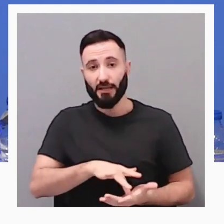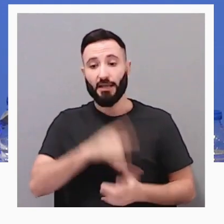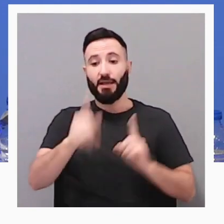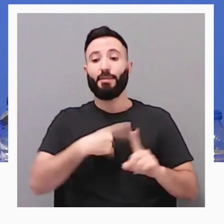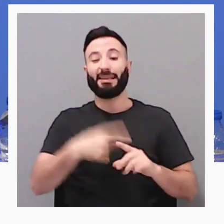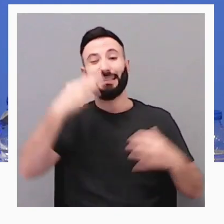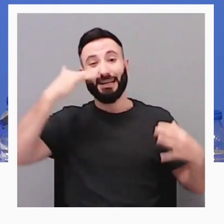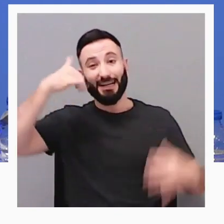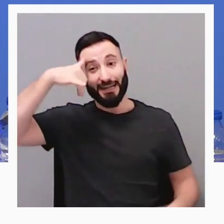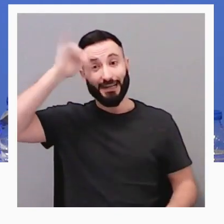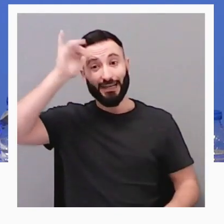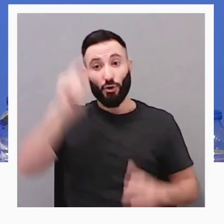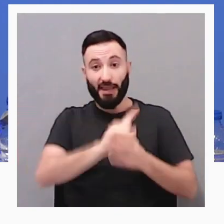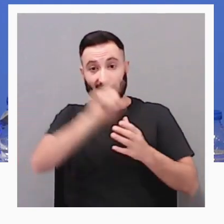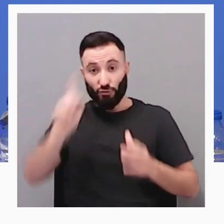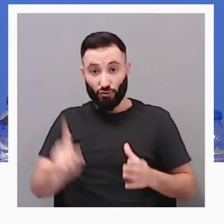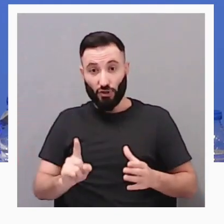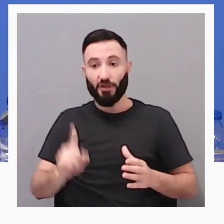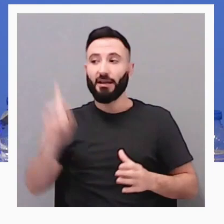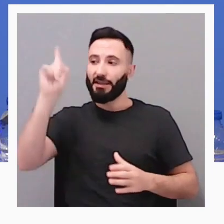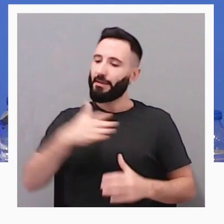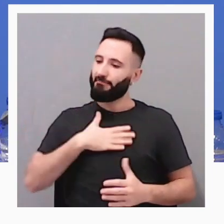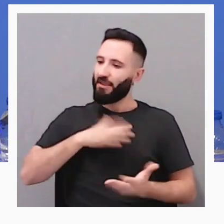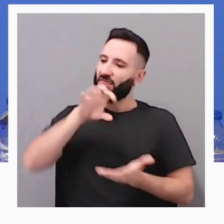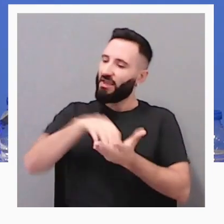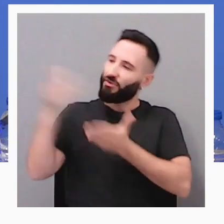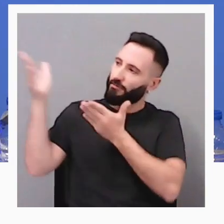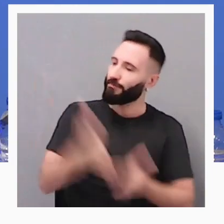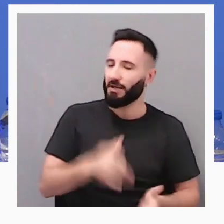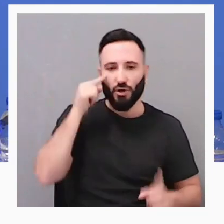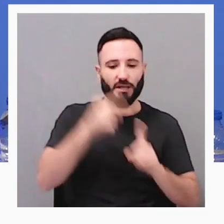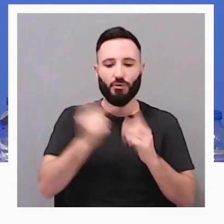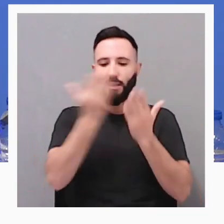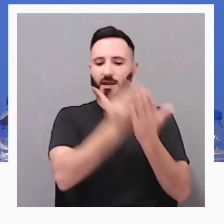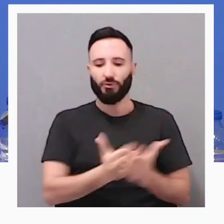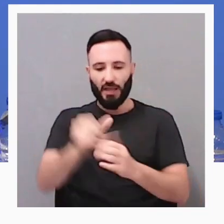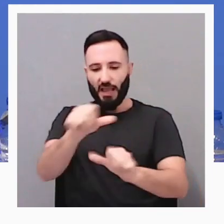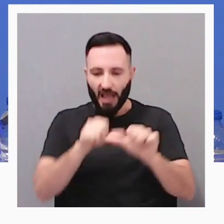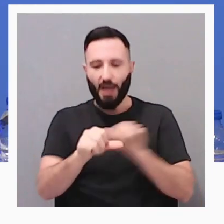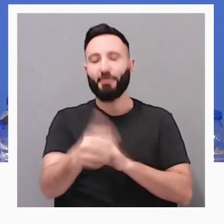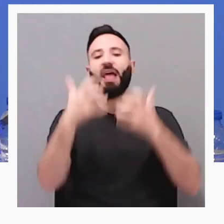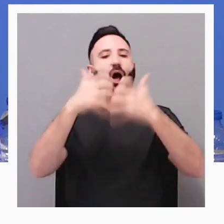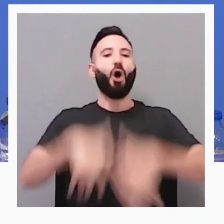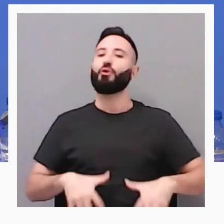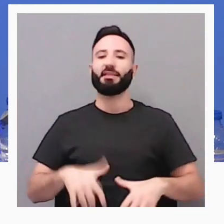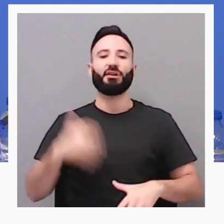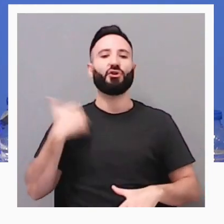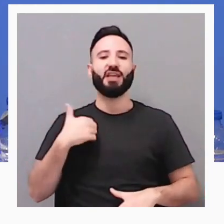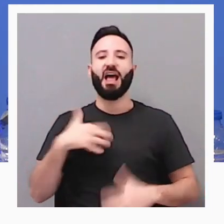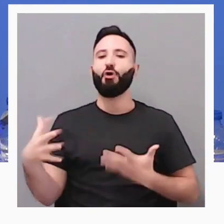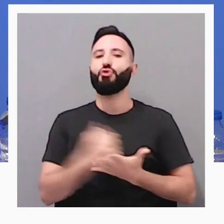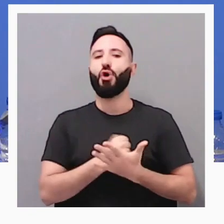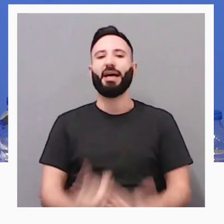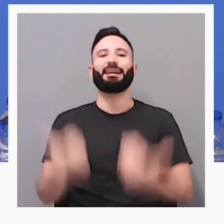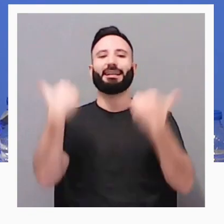exclusión también puedan estudiar en nuestro centro y automáticamente podamos asumir toda esa